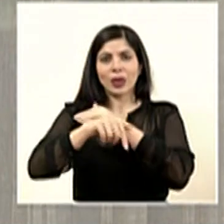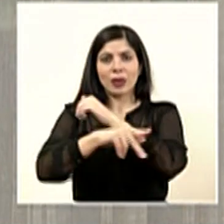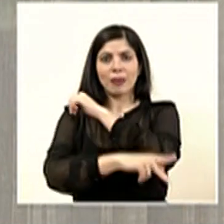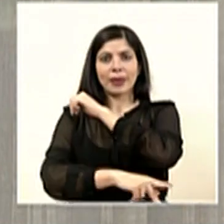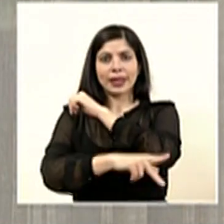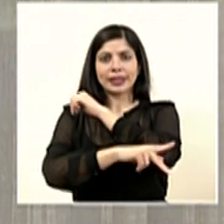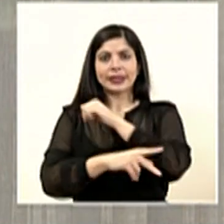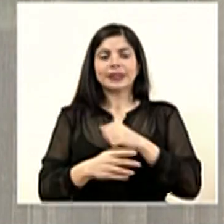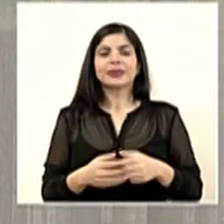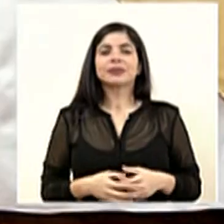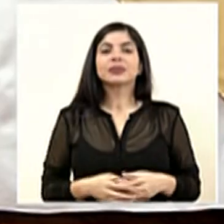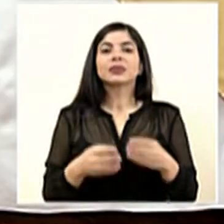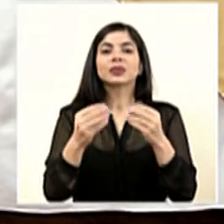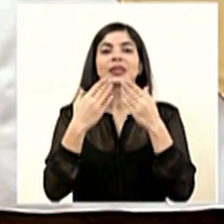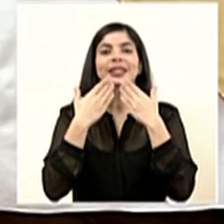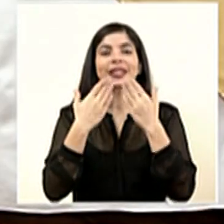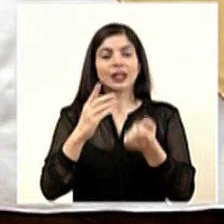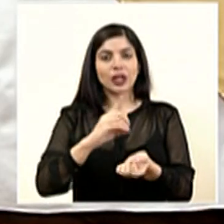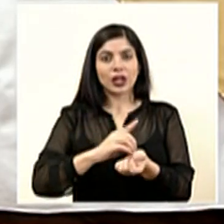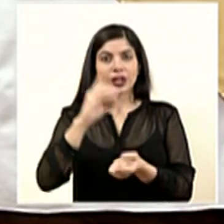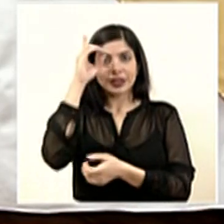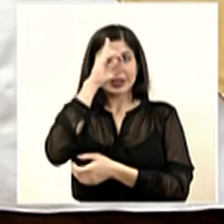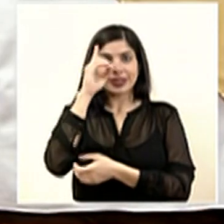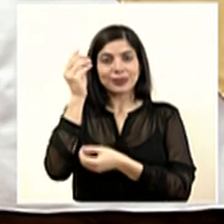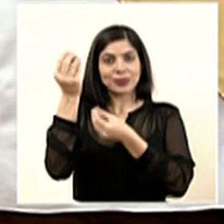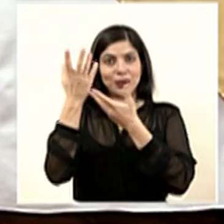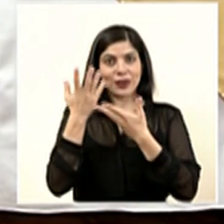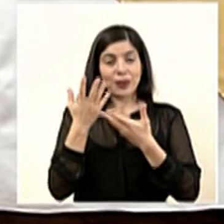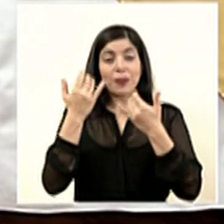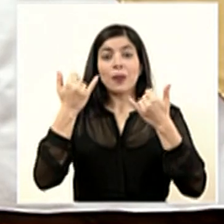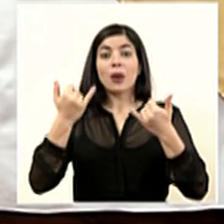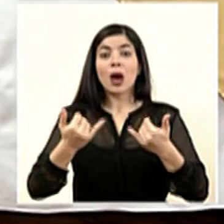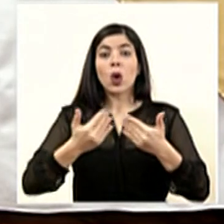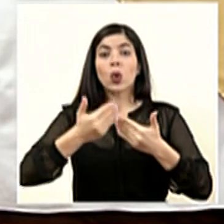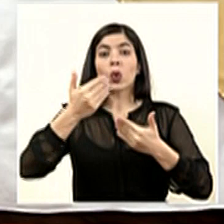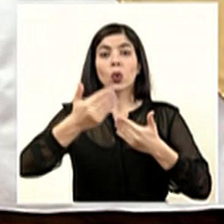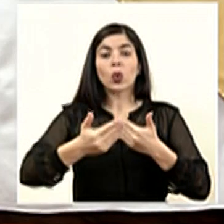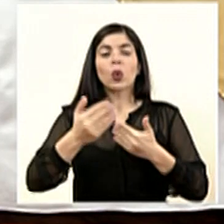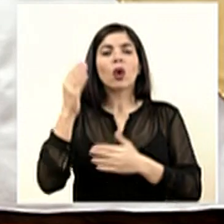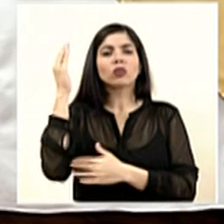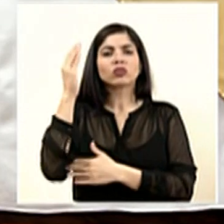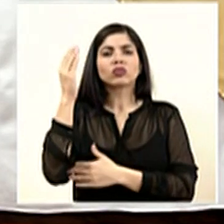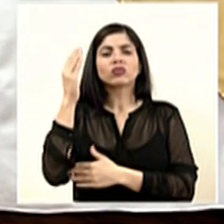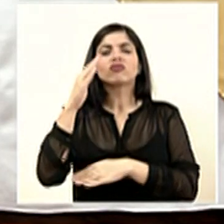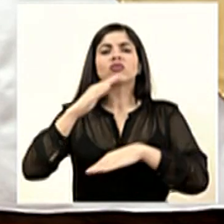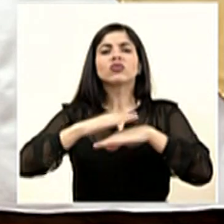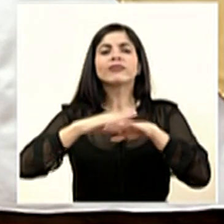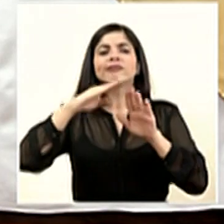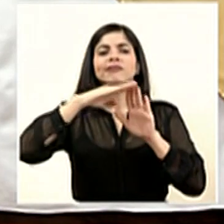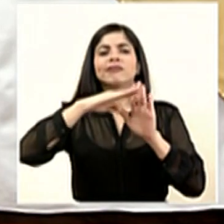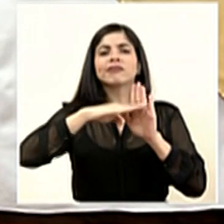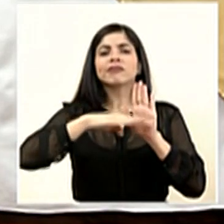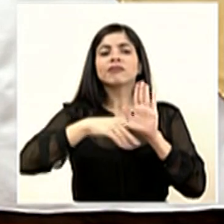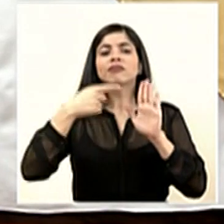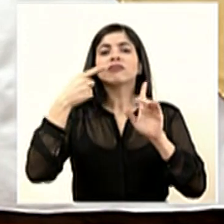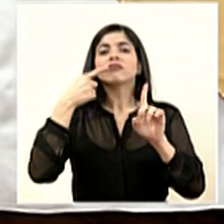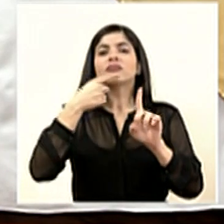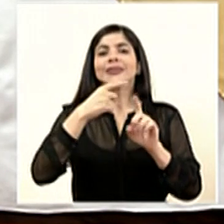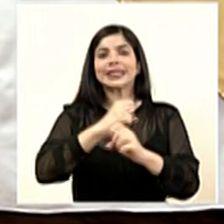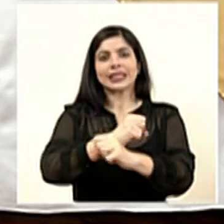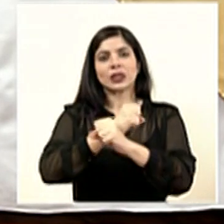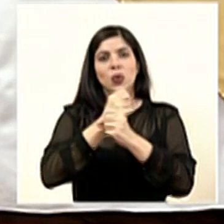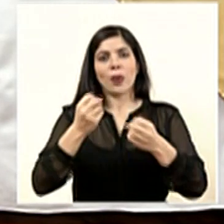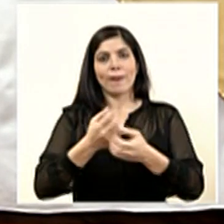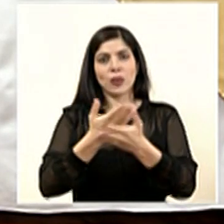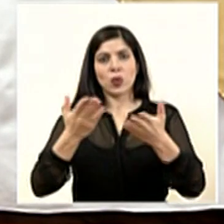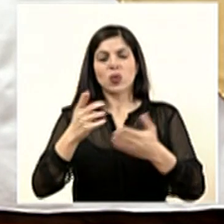país. Muchas gracias al doctor Salas por el reporte ofrecido. A continuación escucharemos el mensaje sobre las medidas en el tema de seguridad pública